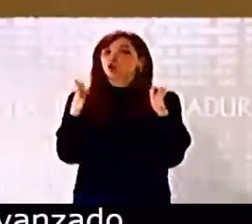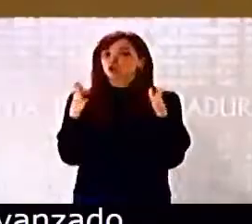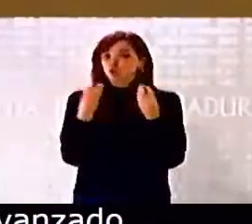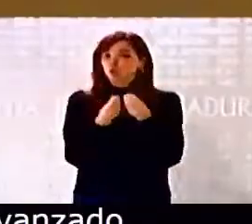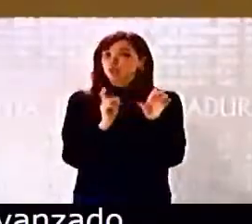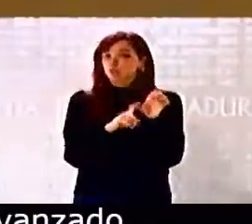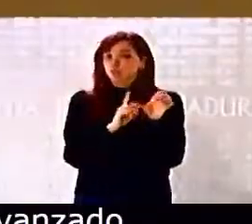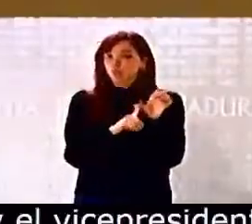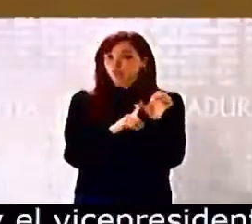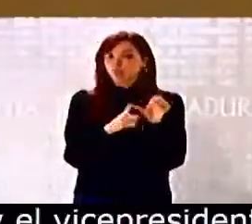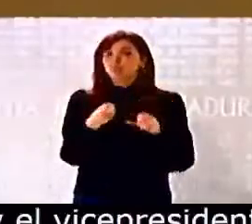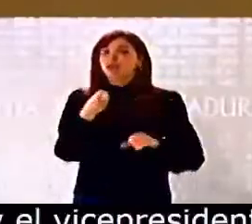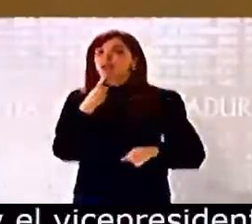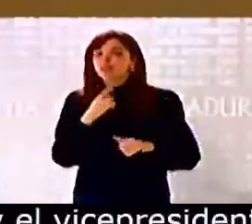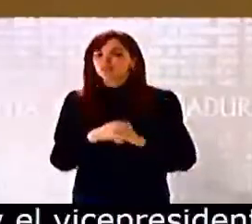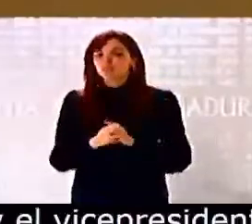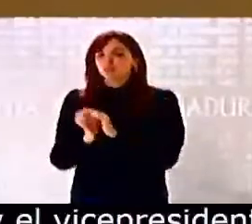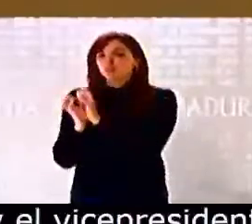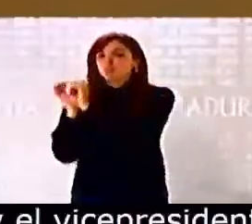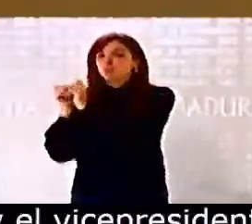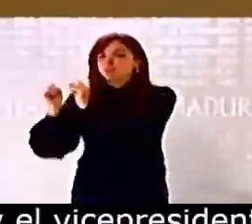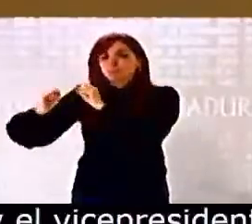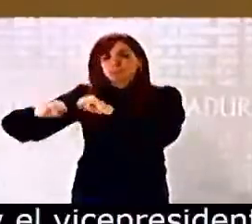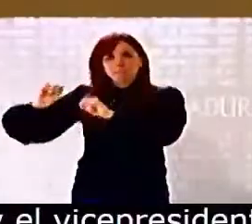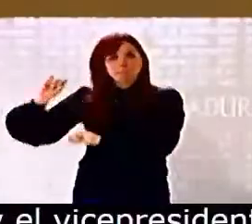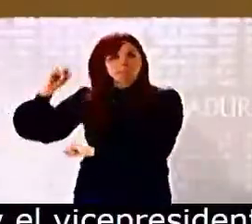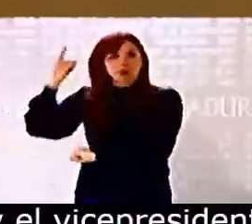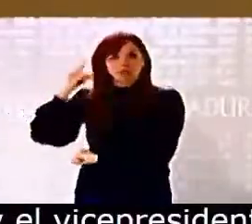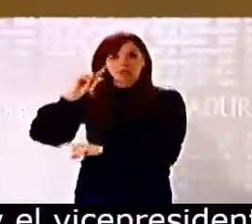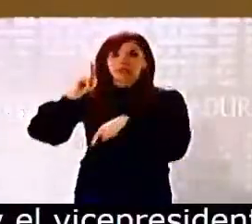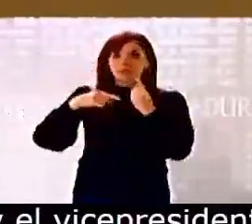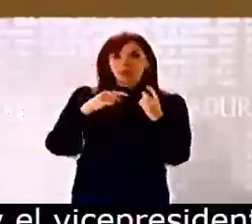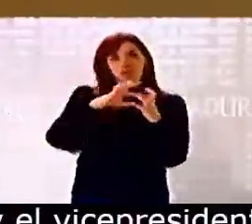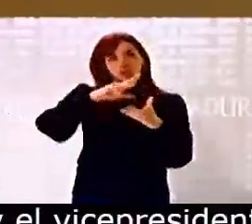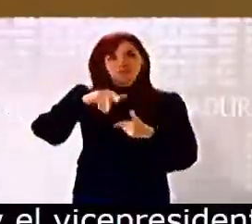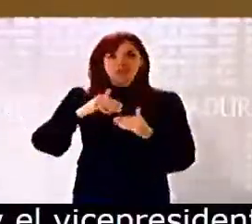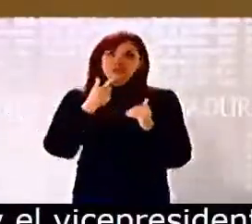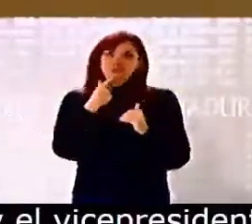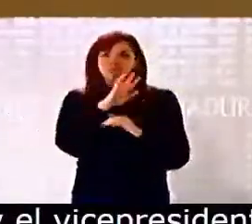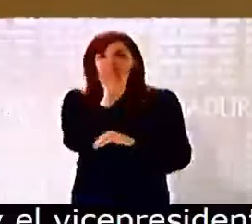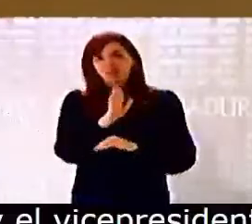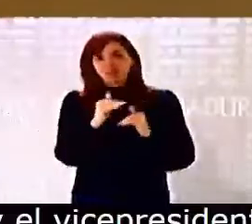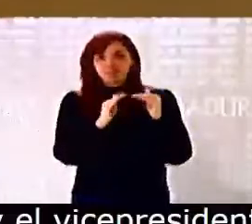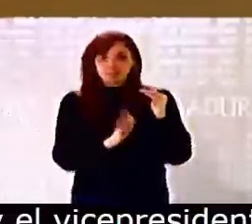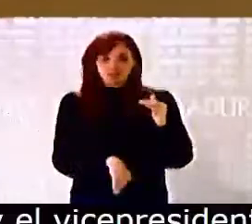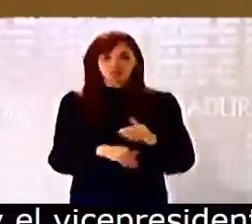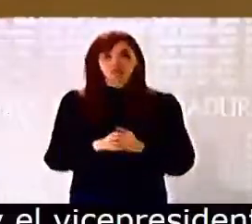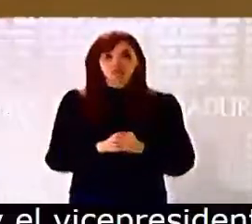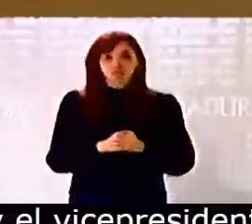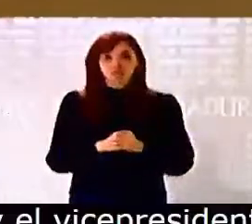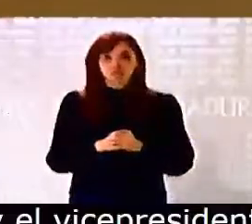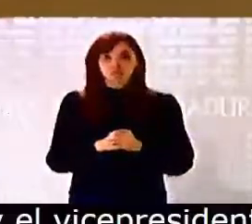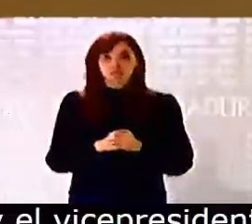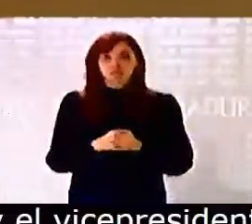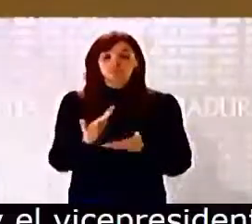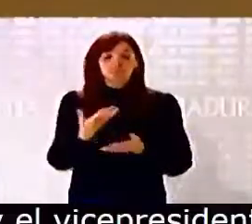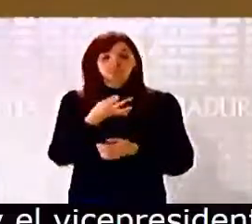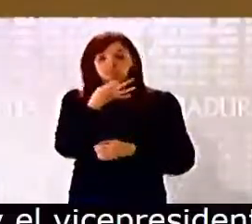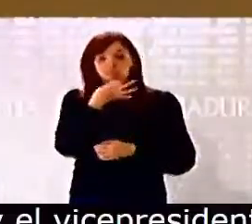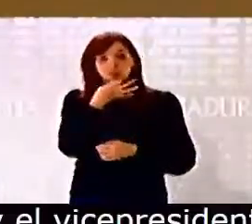Hay muchísimo más consenso del que luego se dice en titulares. En el seno del Consejo Interterritorial, digo. Entonces,